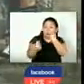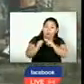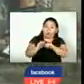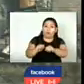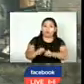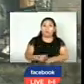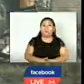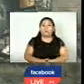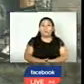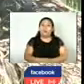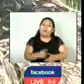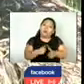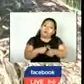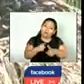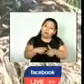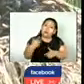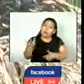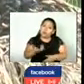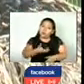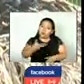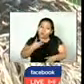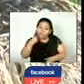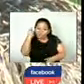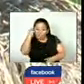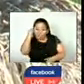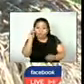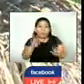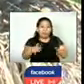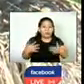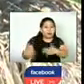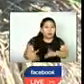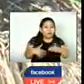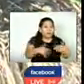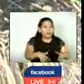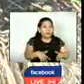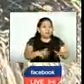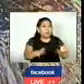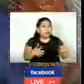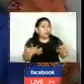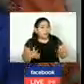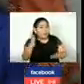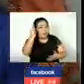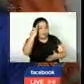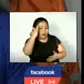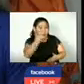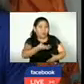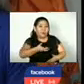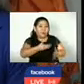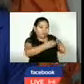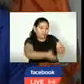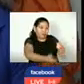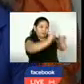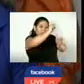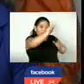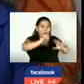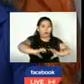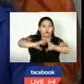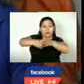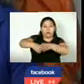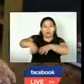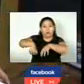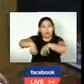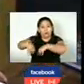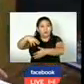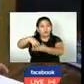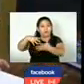la vida entonces vamos a tomar algunas acciones como instituciones y como comisión departamental de